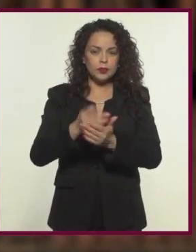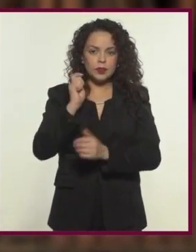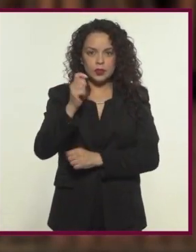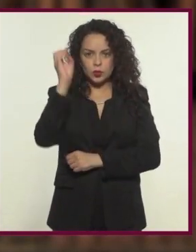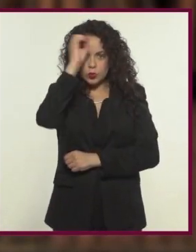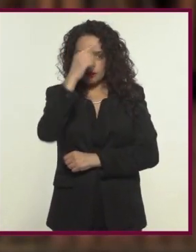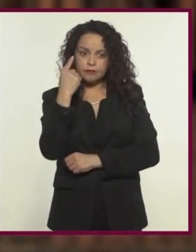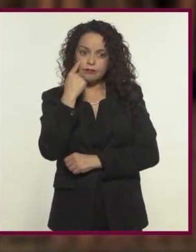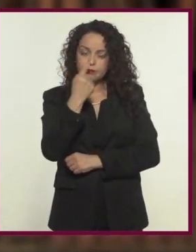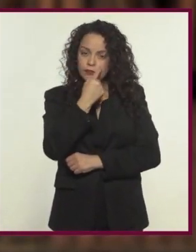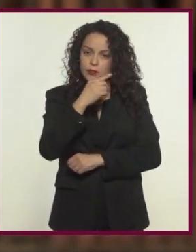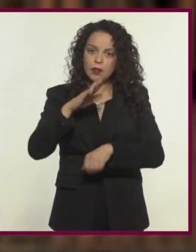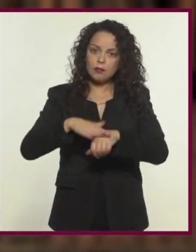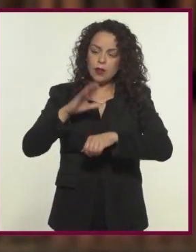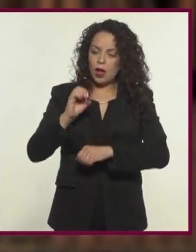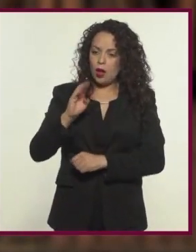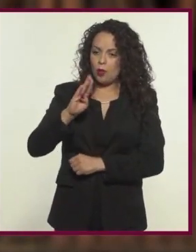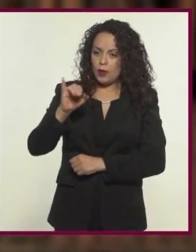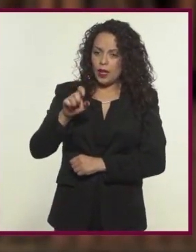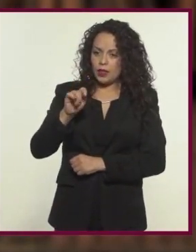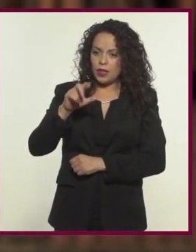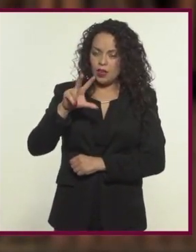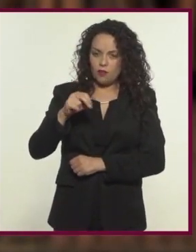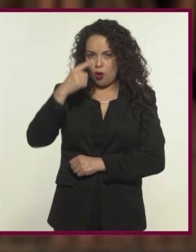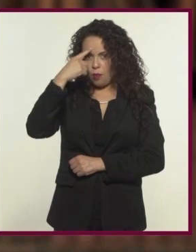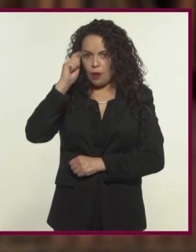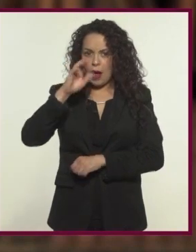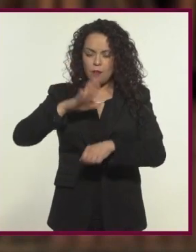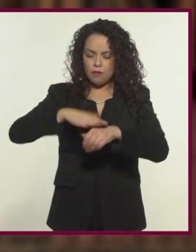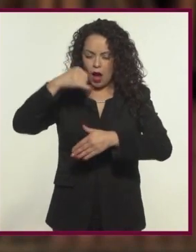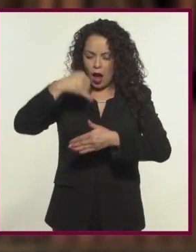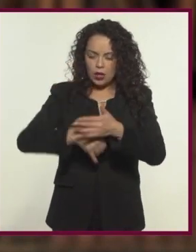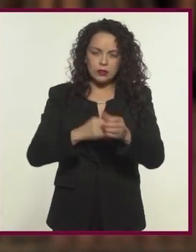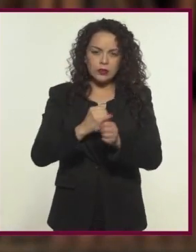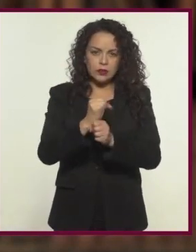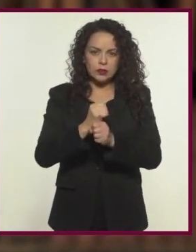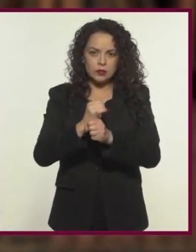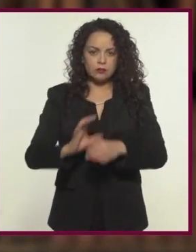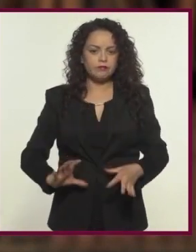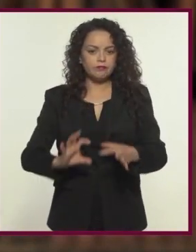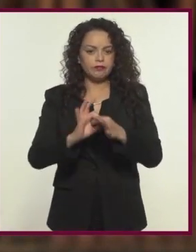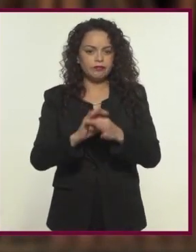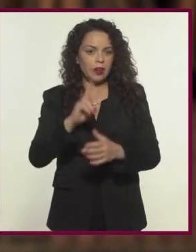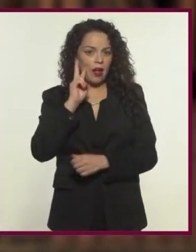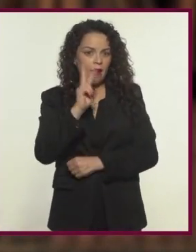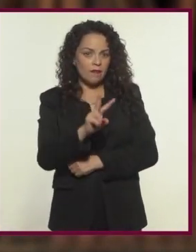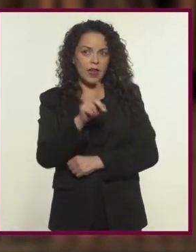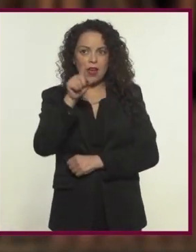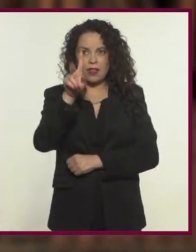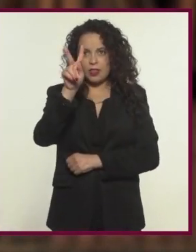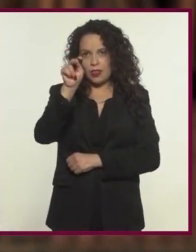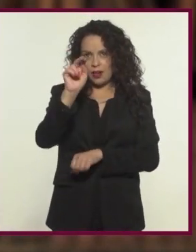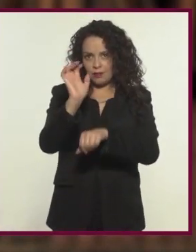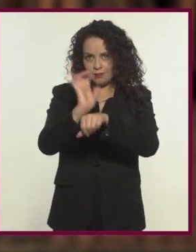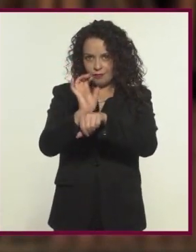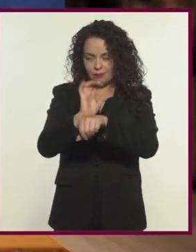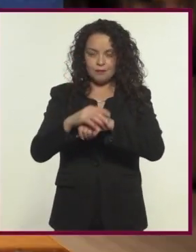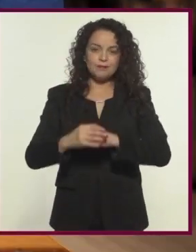propuesto desde un punto de vista más objetivo, para lograr hacer un análisis más profundo y adecuado de lo que vemos en